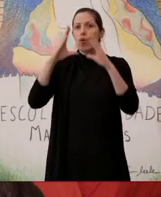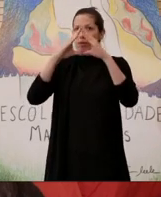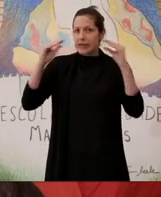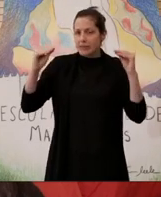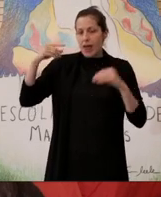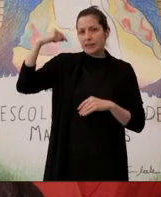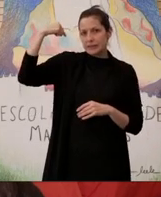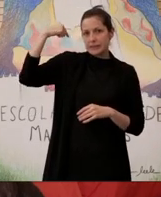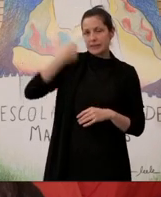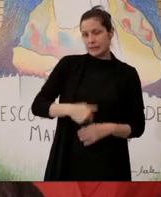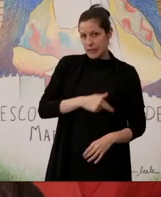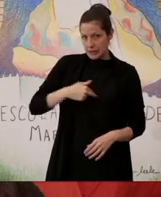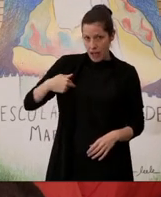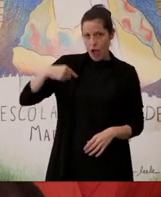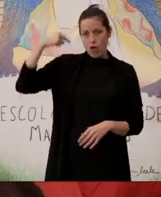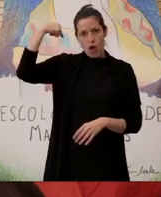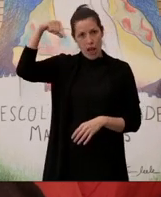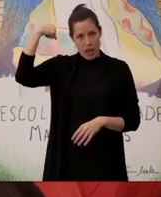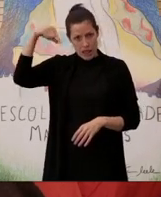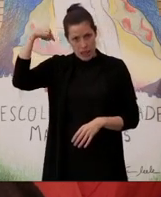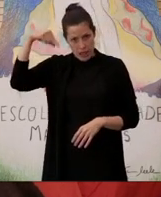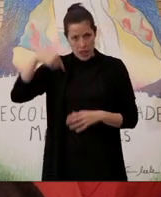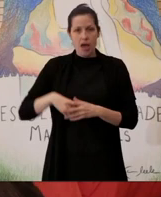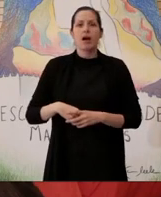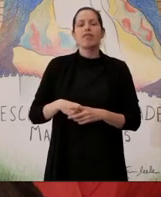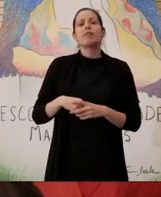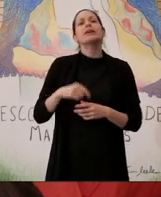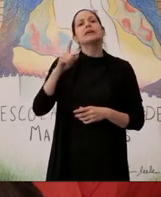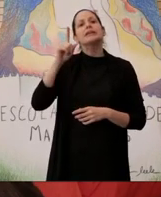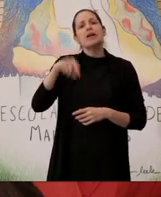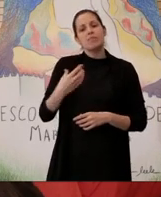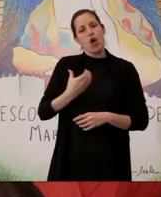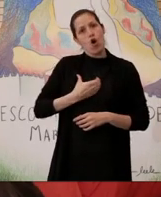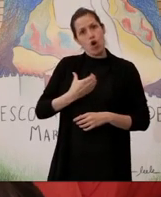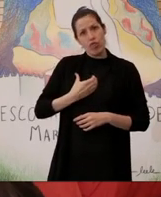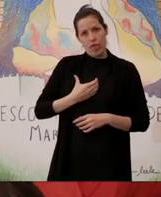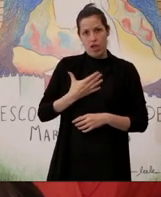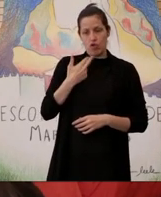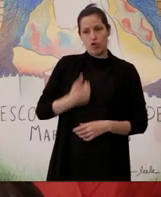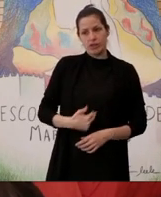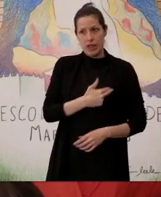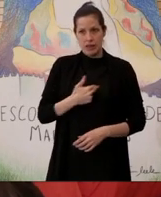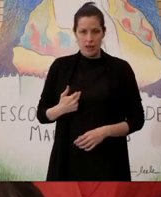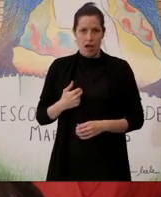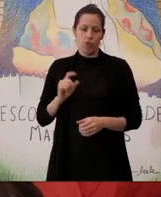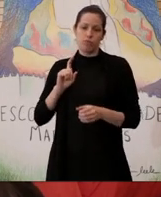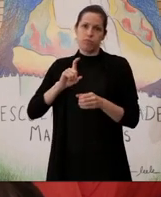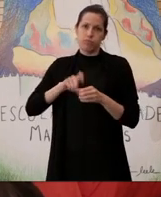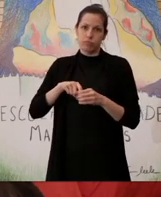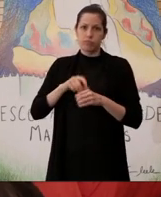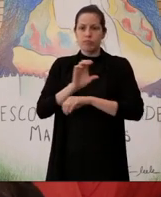Compostela es conceiye ira de igualdad de promoción económica no con sello de Santiago un administración nake entre